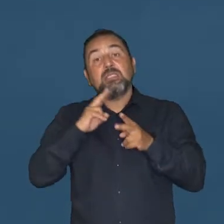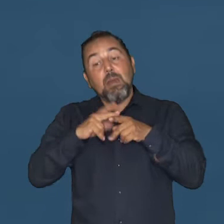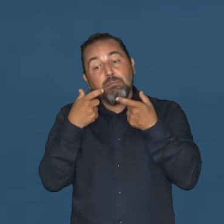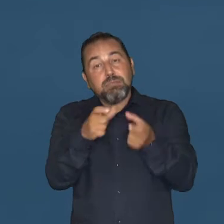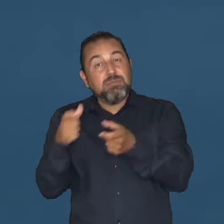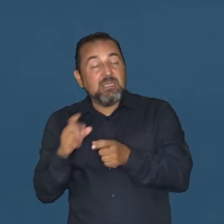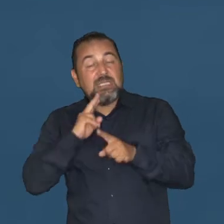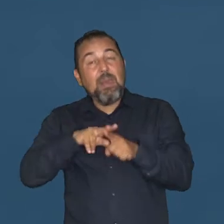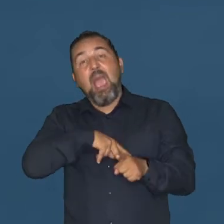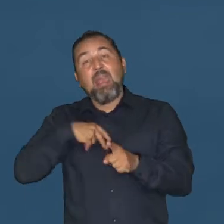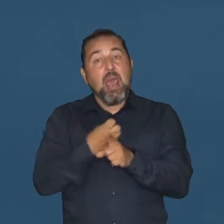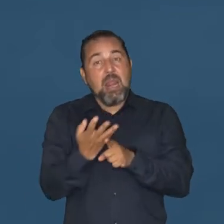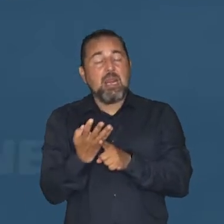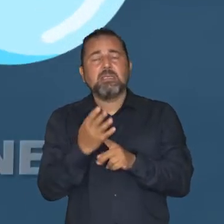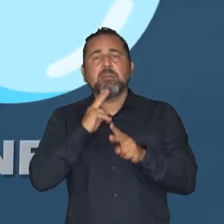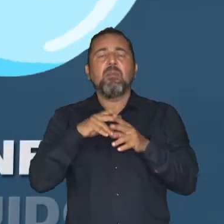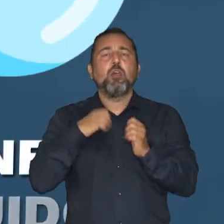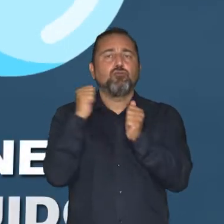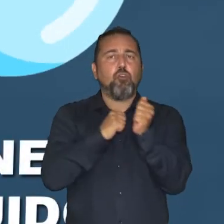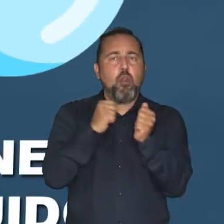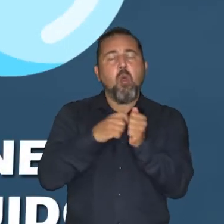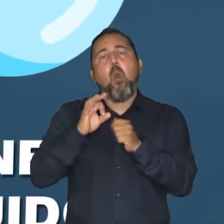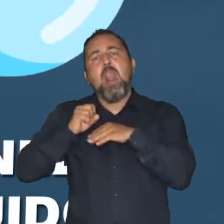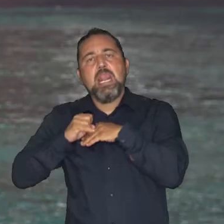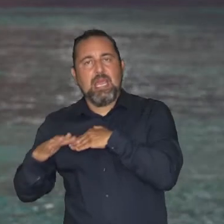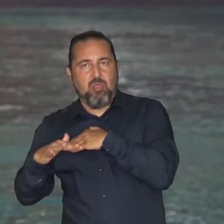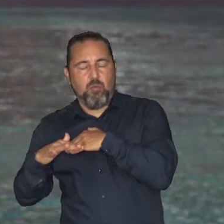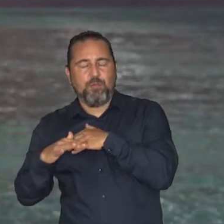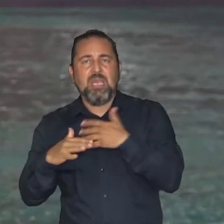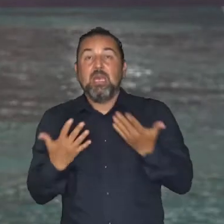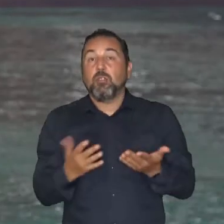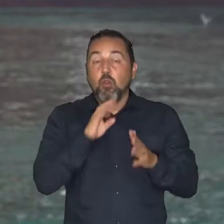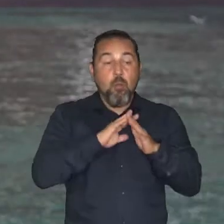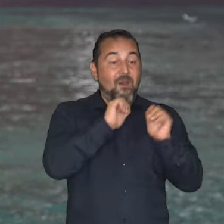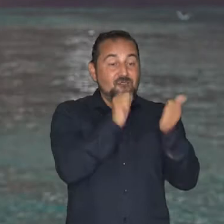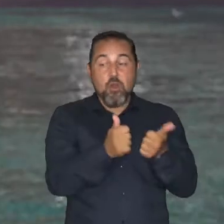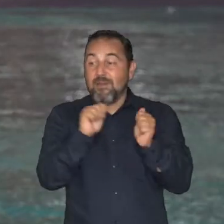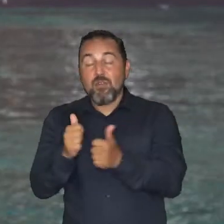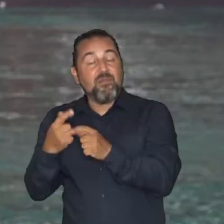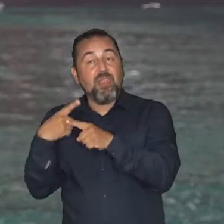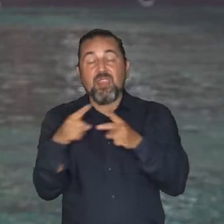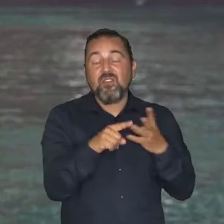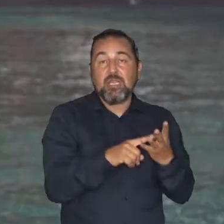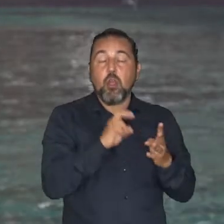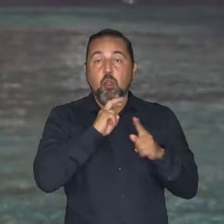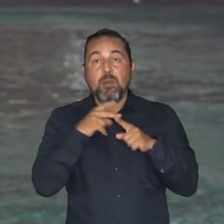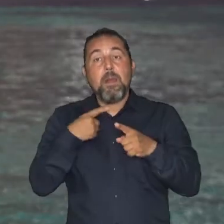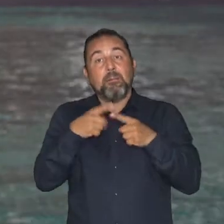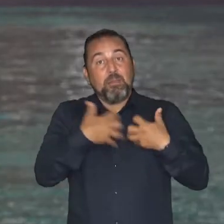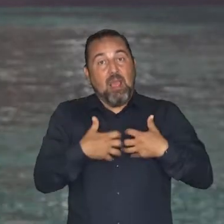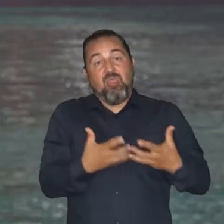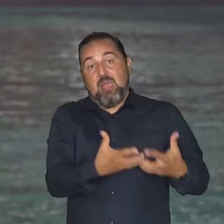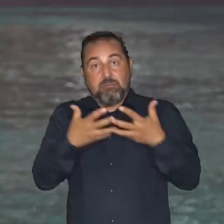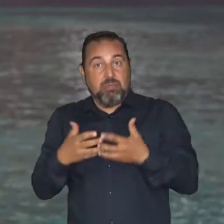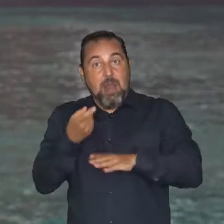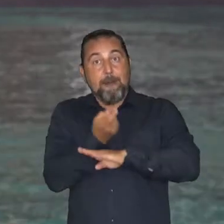su vez, pueden ser sólidos y líquidos. En respuesta a estas formas de presentación de las mercancías en